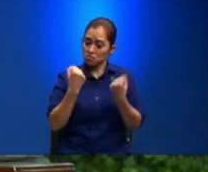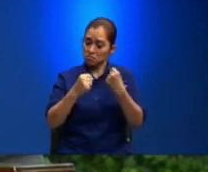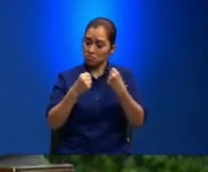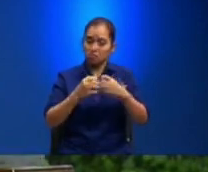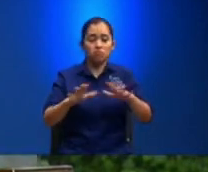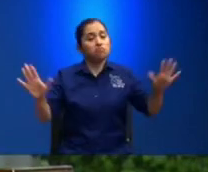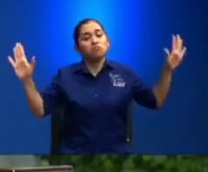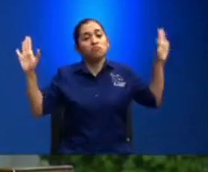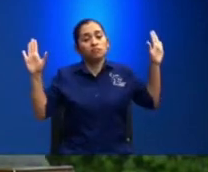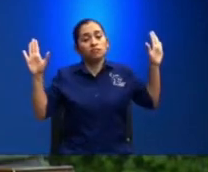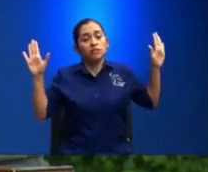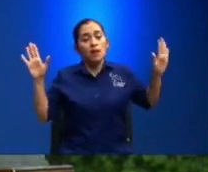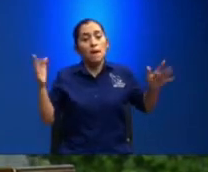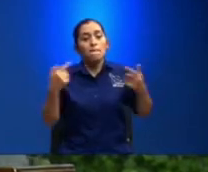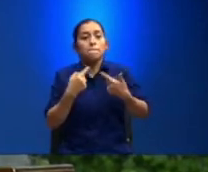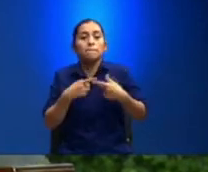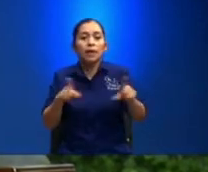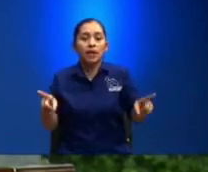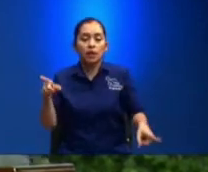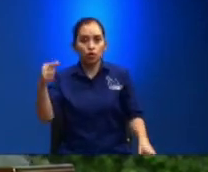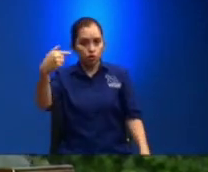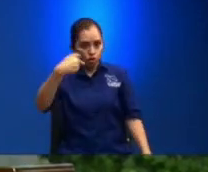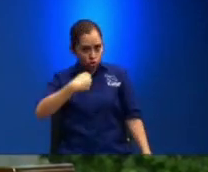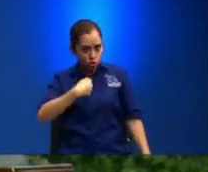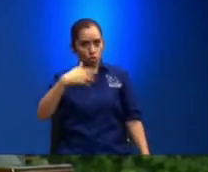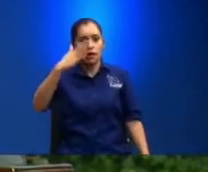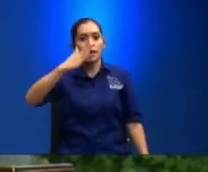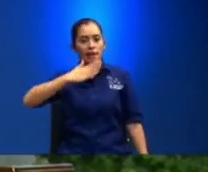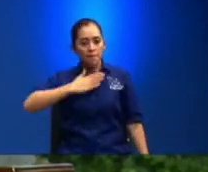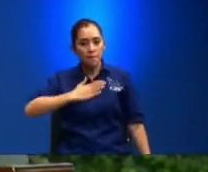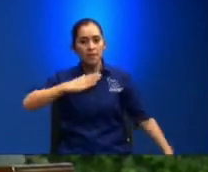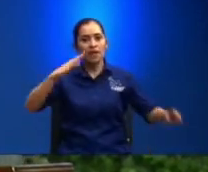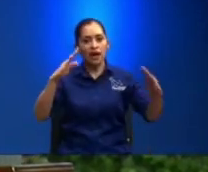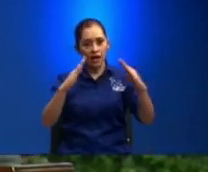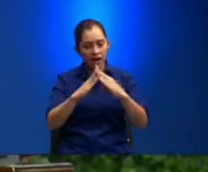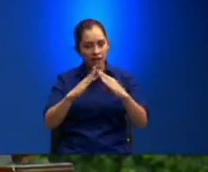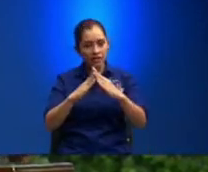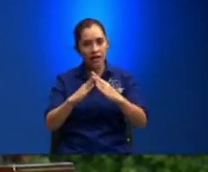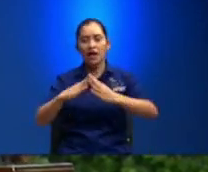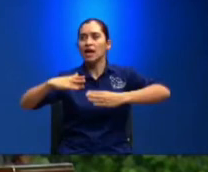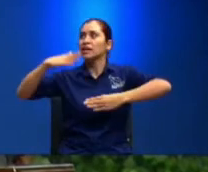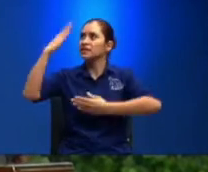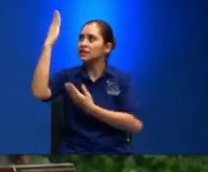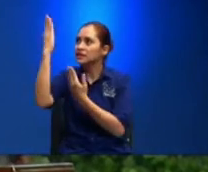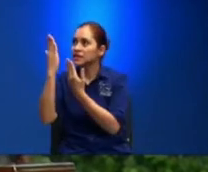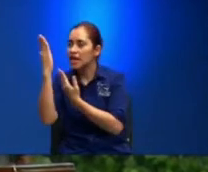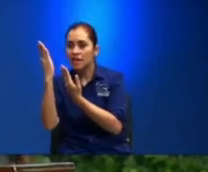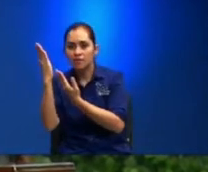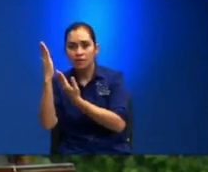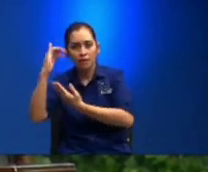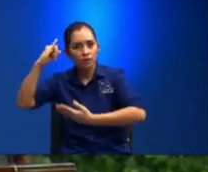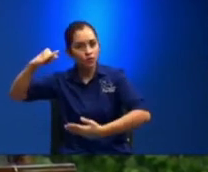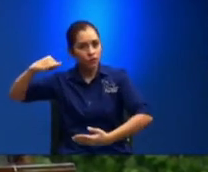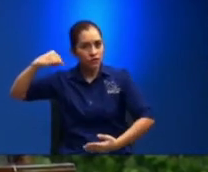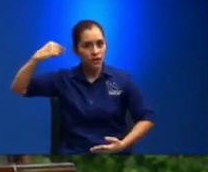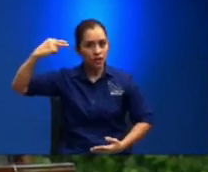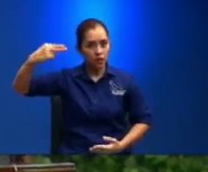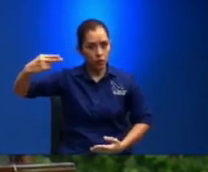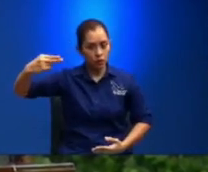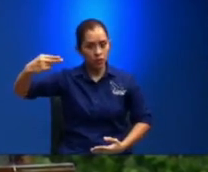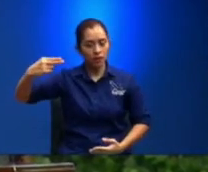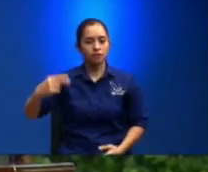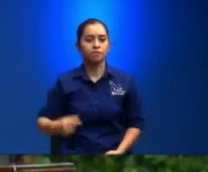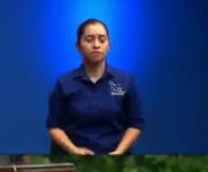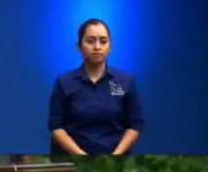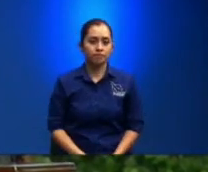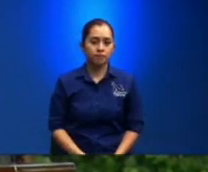yo y mi casa serviremos a jehová y hoy mi casa serviremos a jehová entonces creo